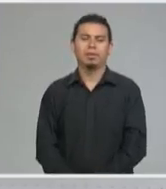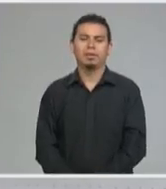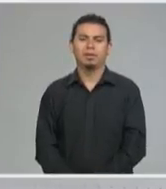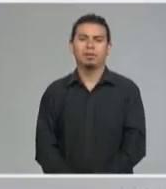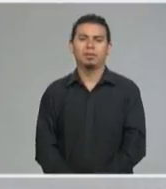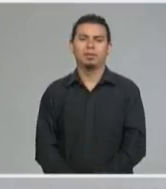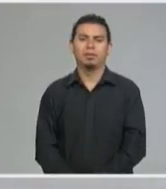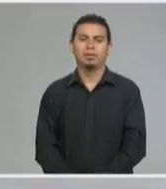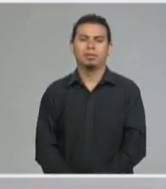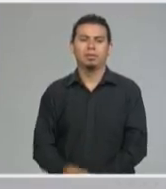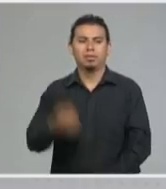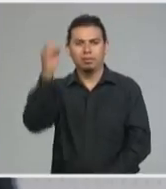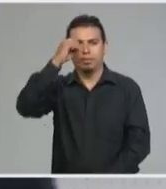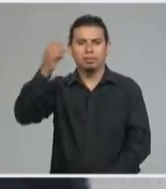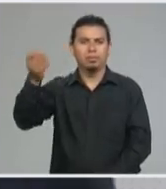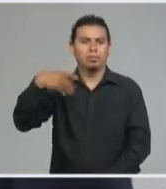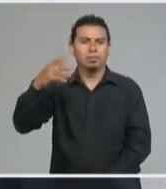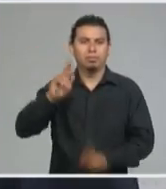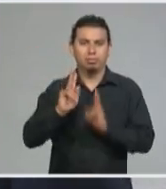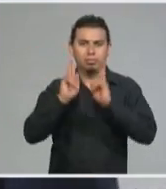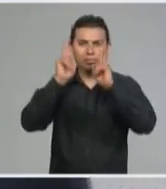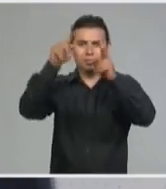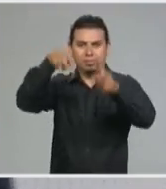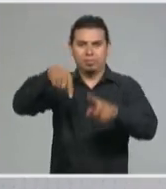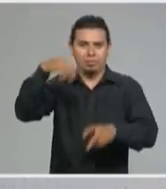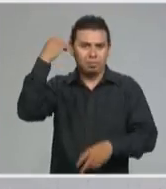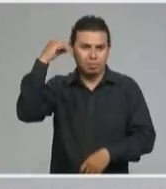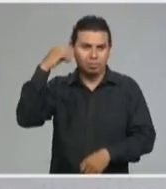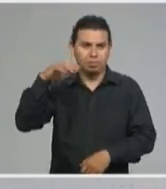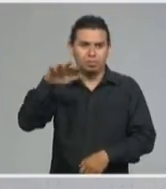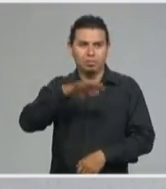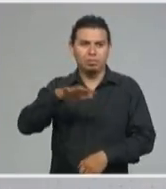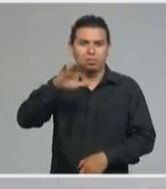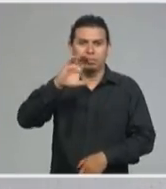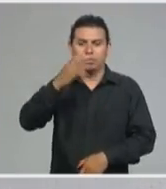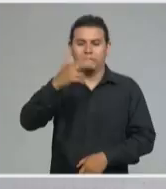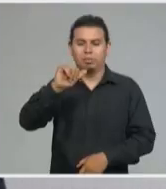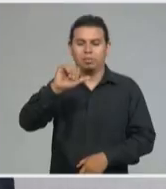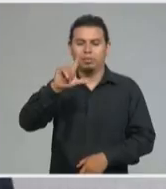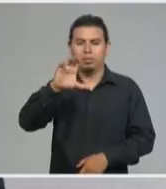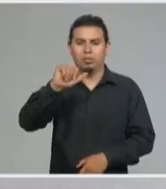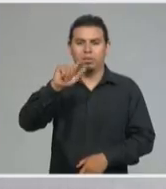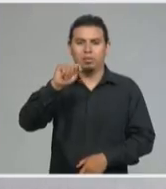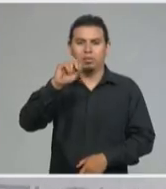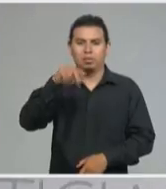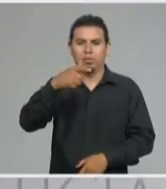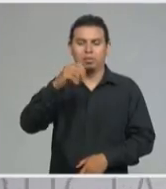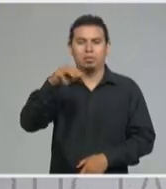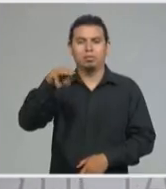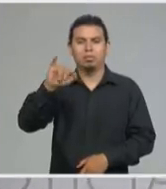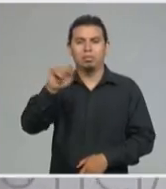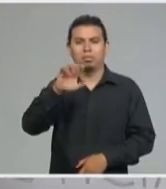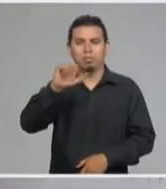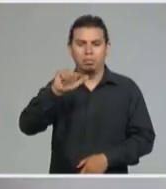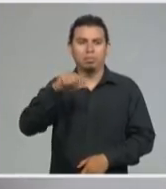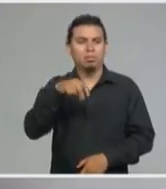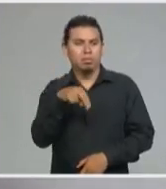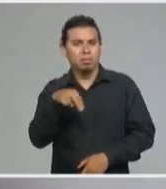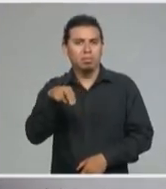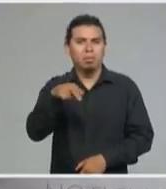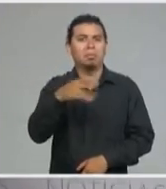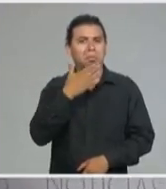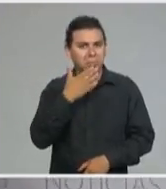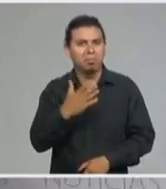Algún día le comentaré de otro puente colgante que está aquí en Oaxaca, delantito de Chalcatongo, en la región de la Mixteca. Caminarlo le va a hacer bastante